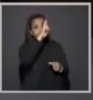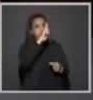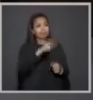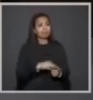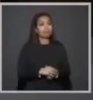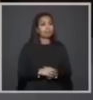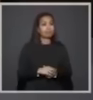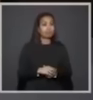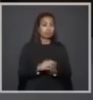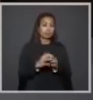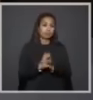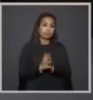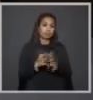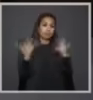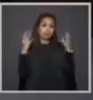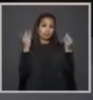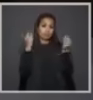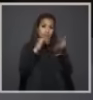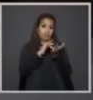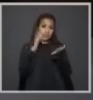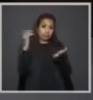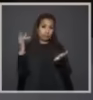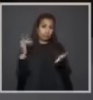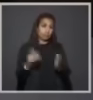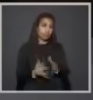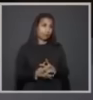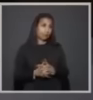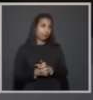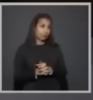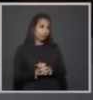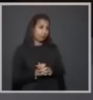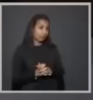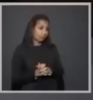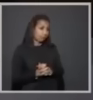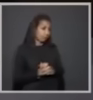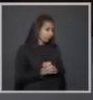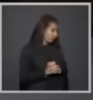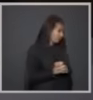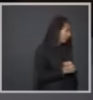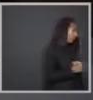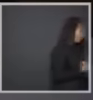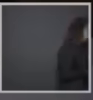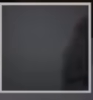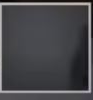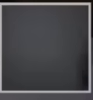Y muchas gracias. Gracias. Muchísimas gracias. Gracias, candidato. Gracias, Andrés Manuel.